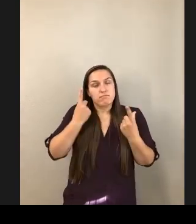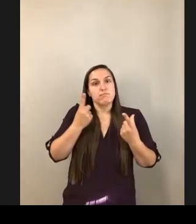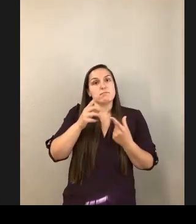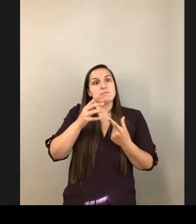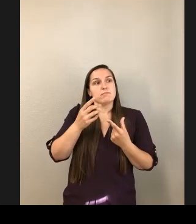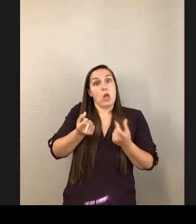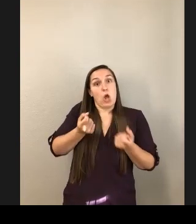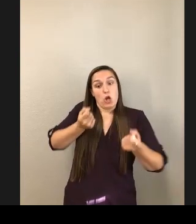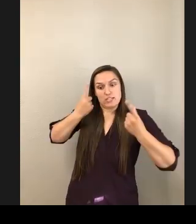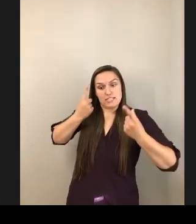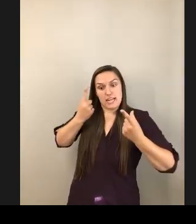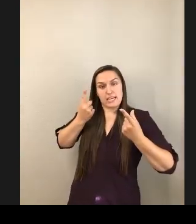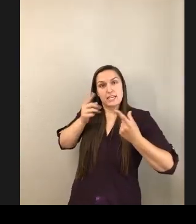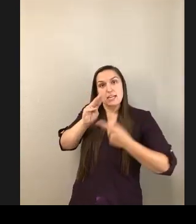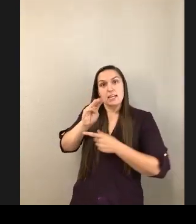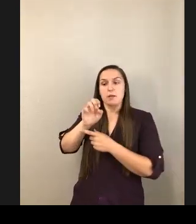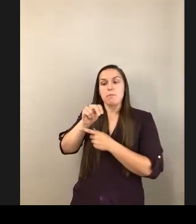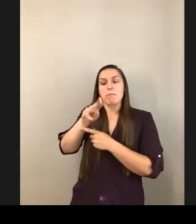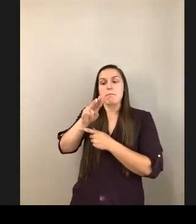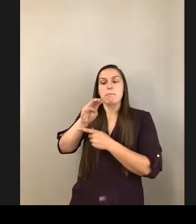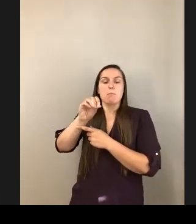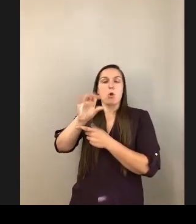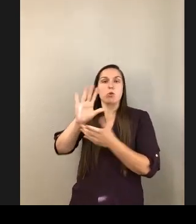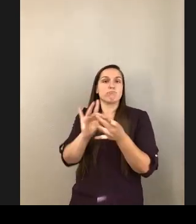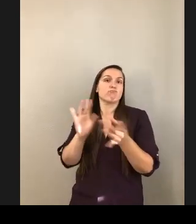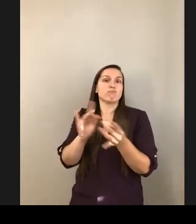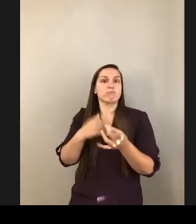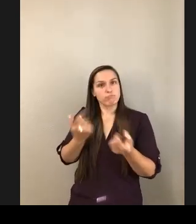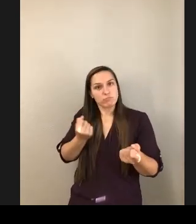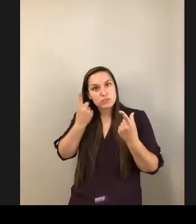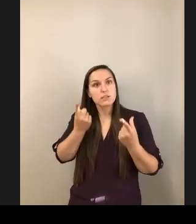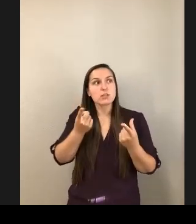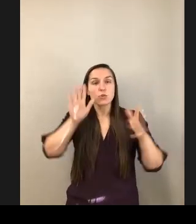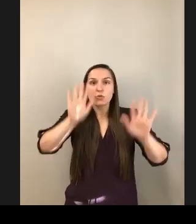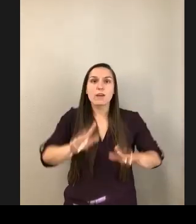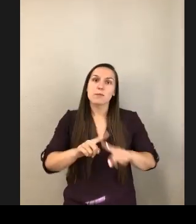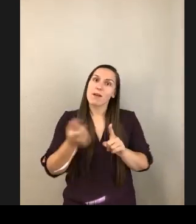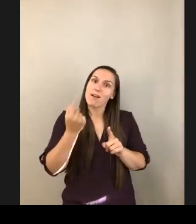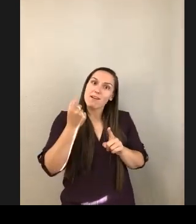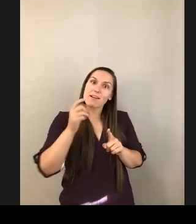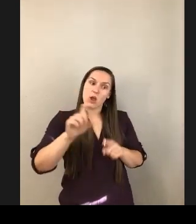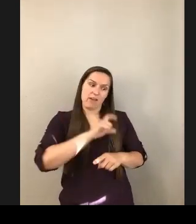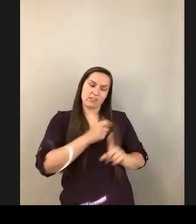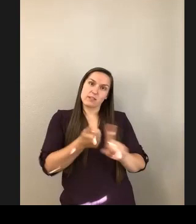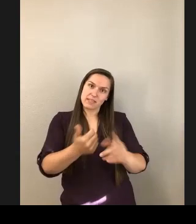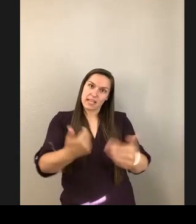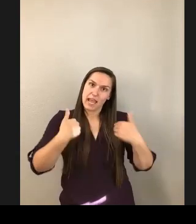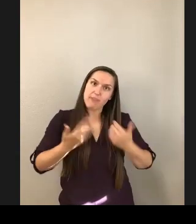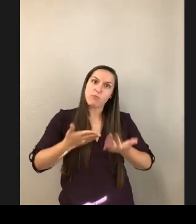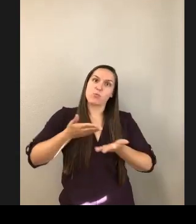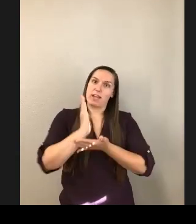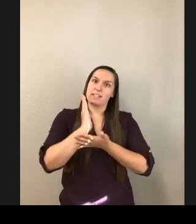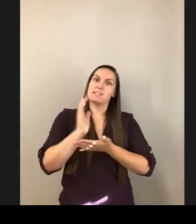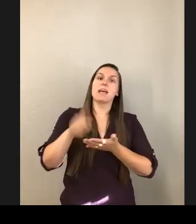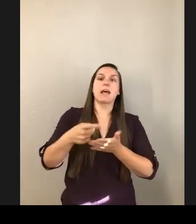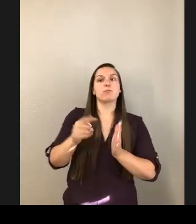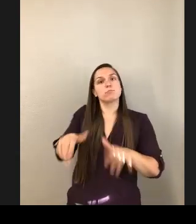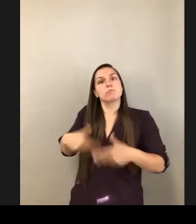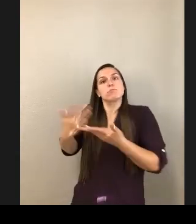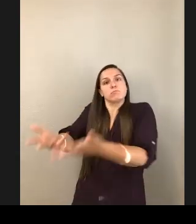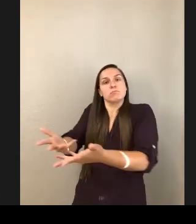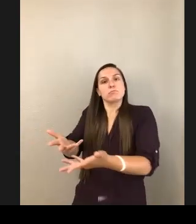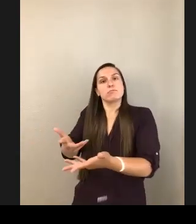El memorándum de entendimiento son muy importantes, pero los oficiales sí tienen derechos